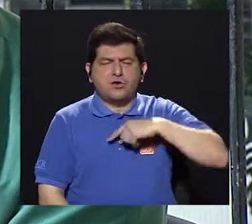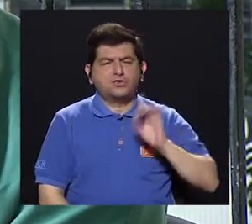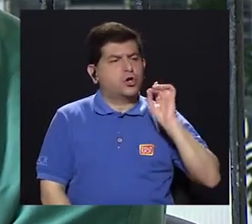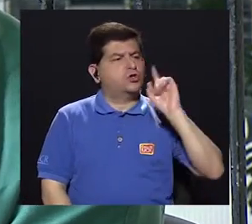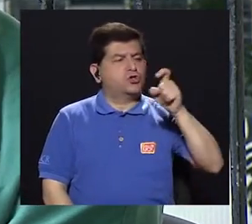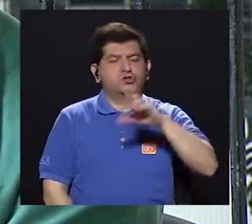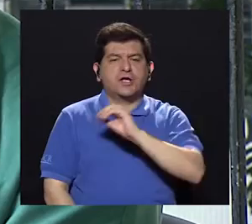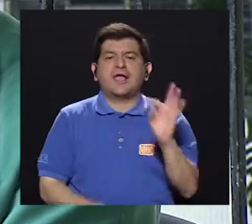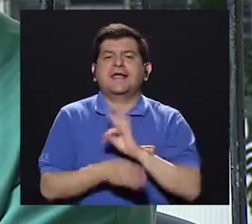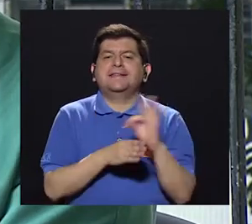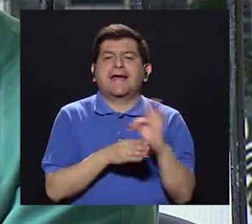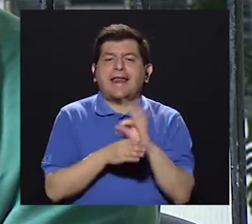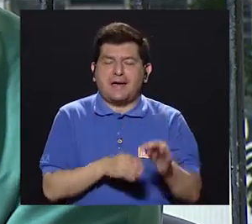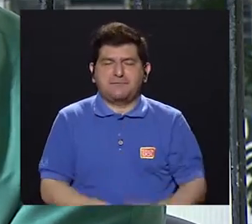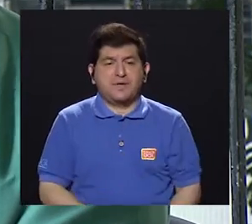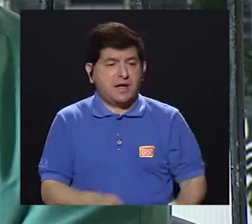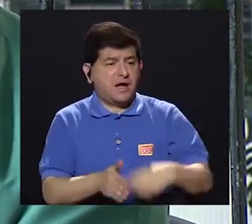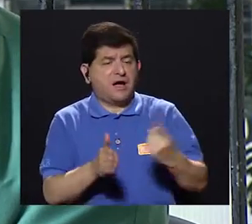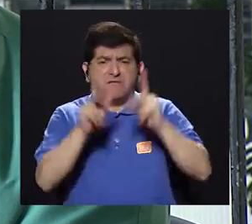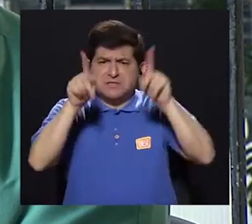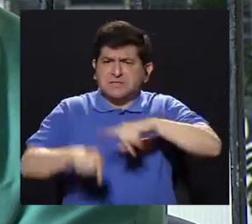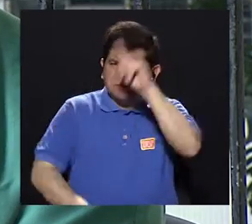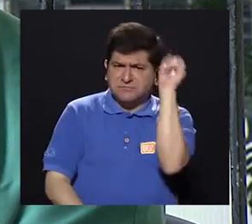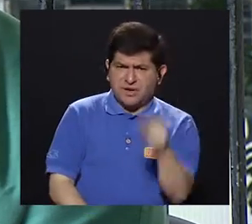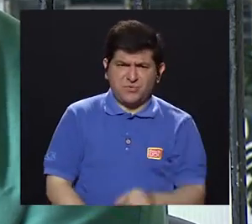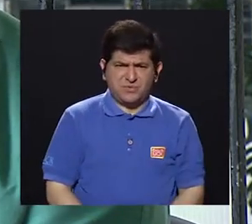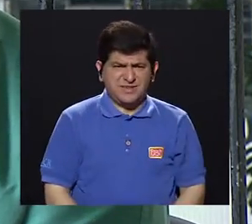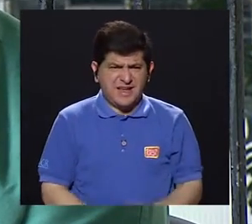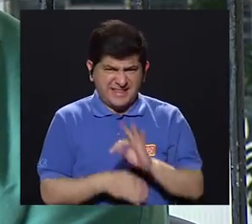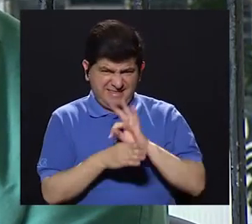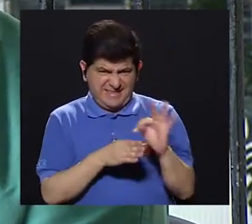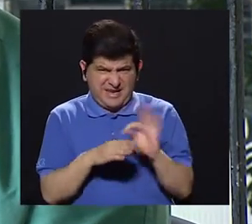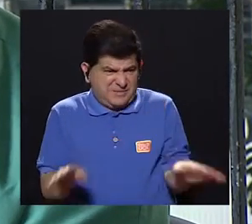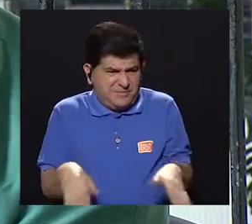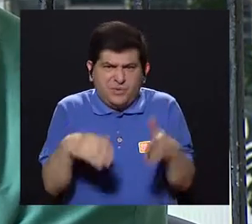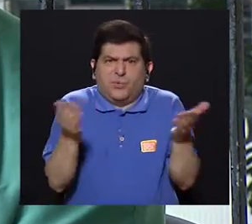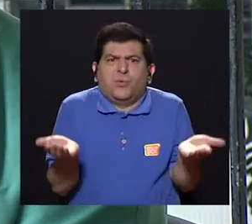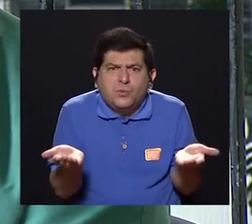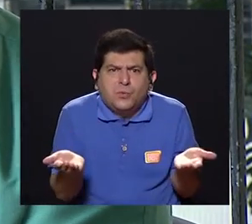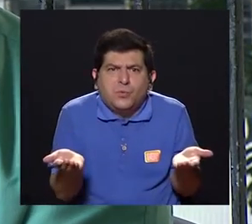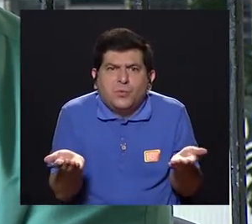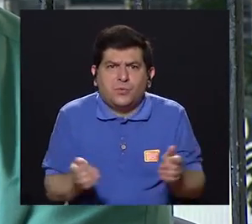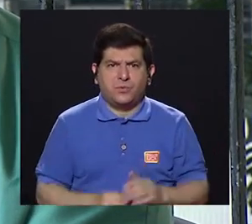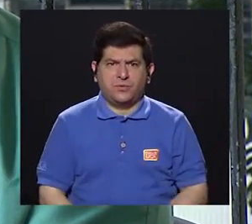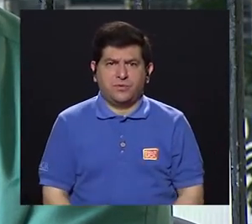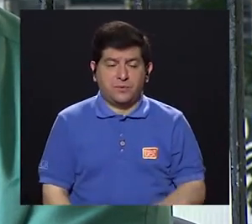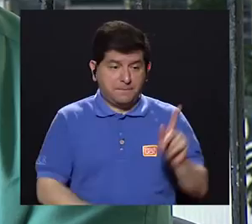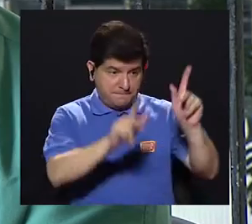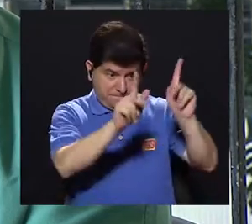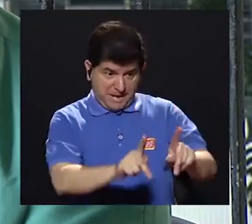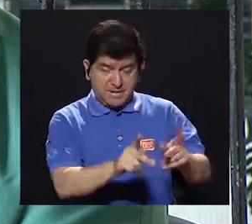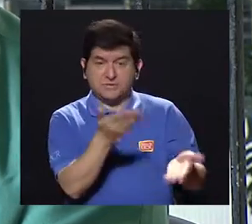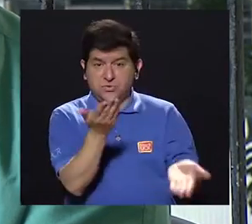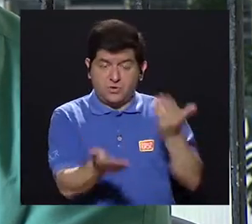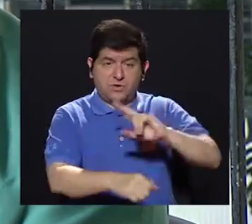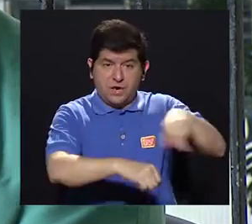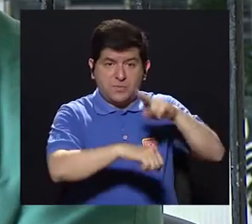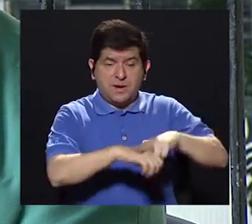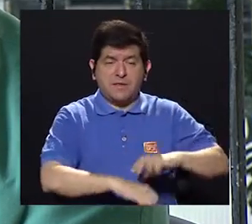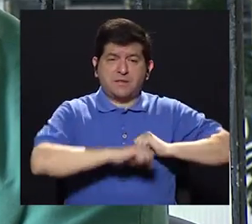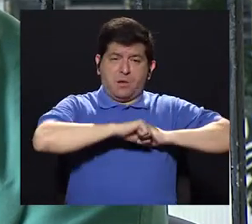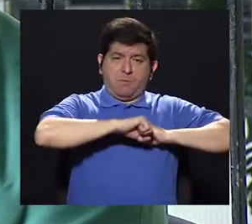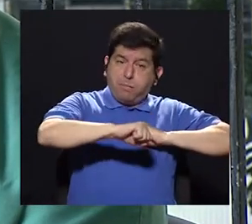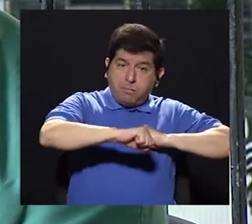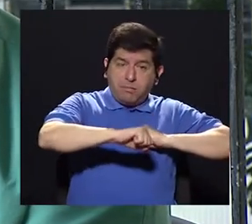hacemos diagnóstico y hacemos terapia. A veces la gente se pregunta, ¿terapia de qué manera? Cuando a un paciente por lo general